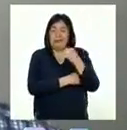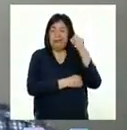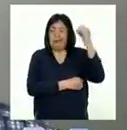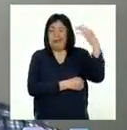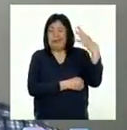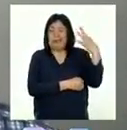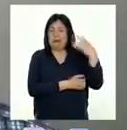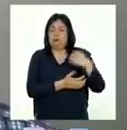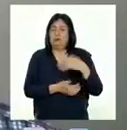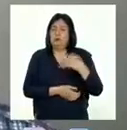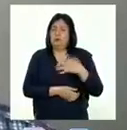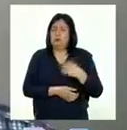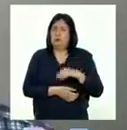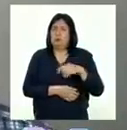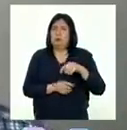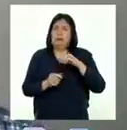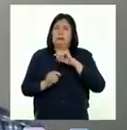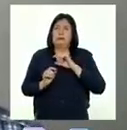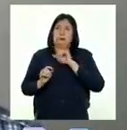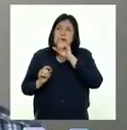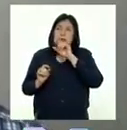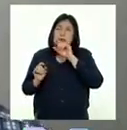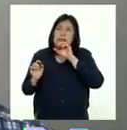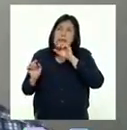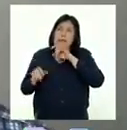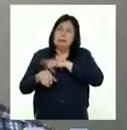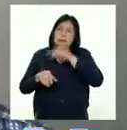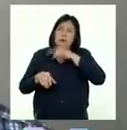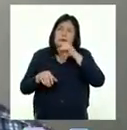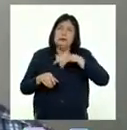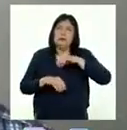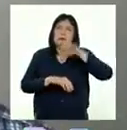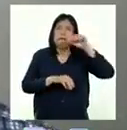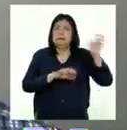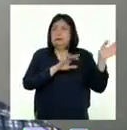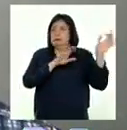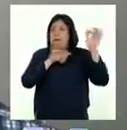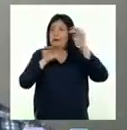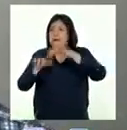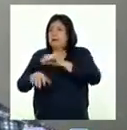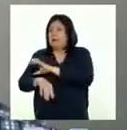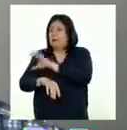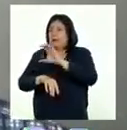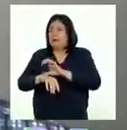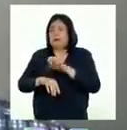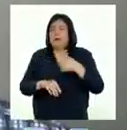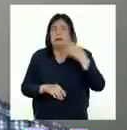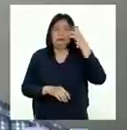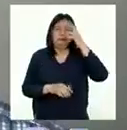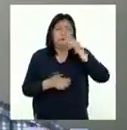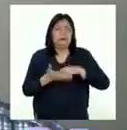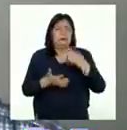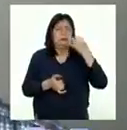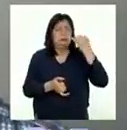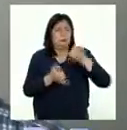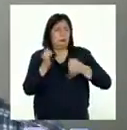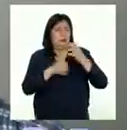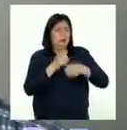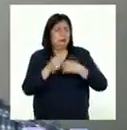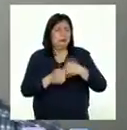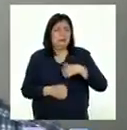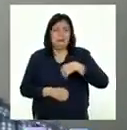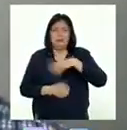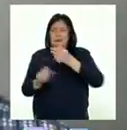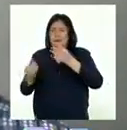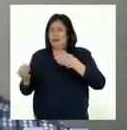cálidos, vemos cómo existe esta migración o el desplazamiento del mosquito de los Andes a la costa. Es por eso que hemos visto que en los últimos años en Lima hay más